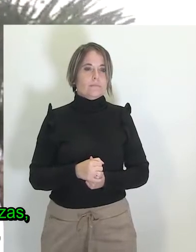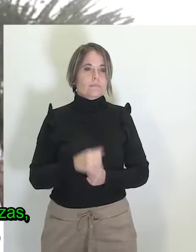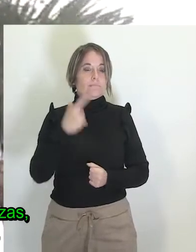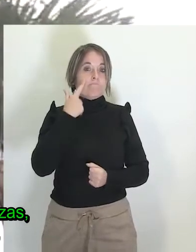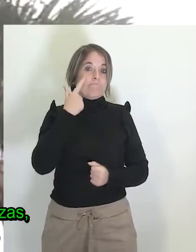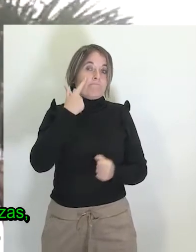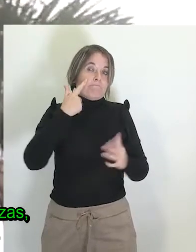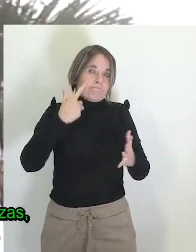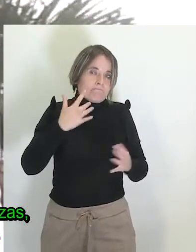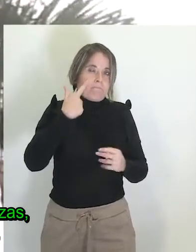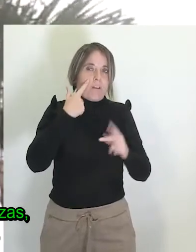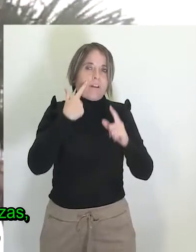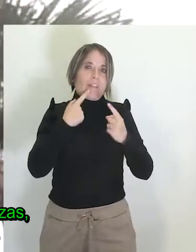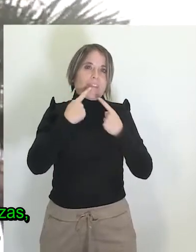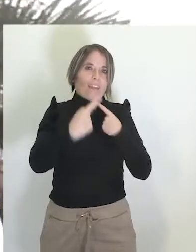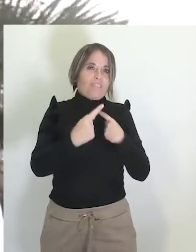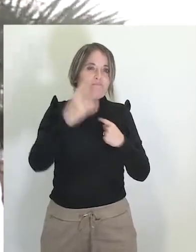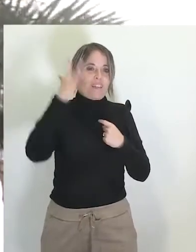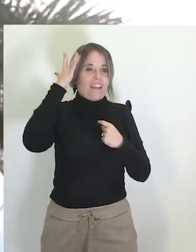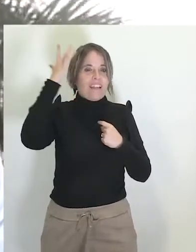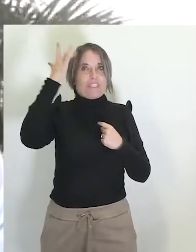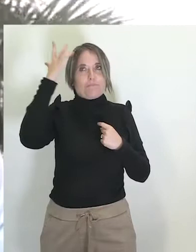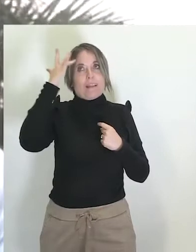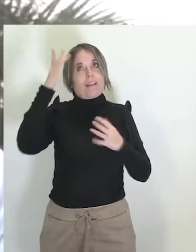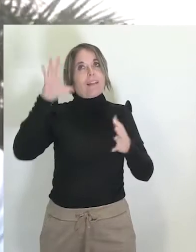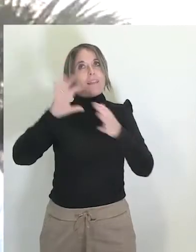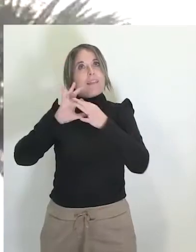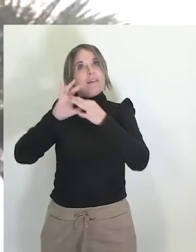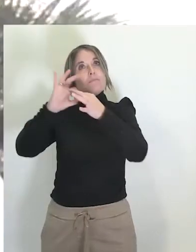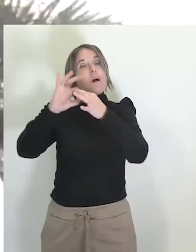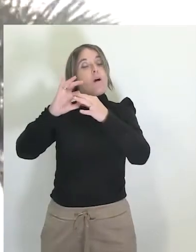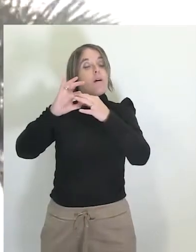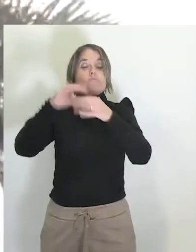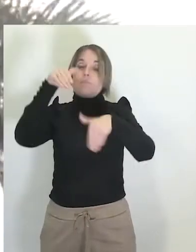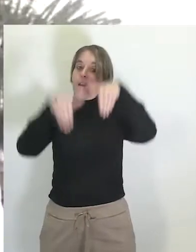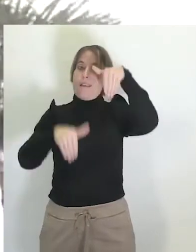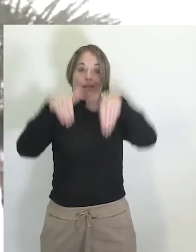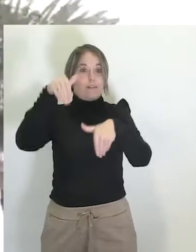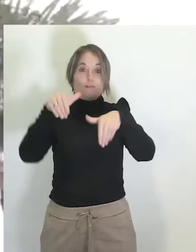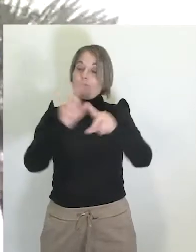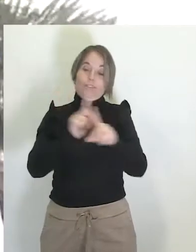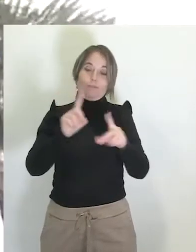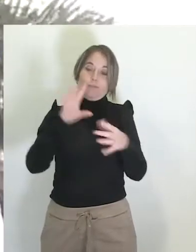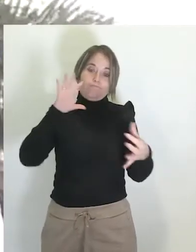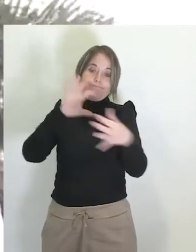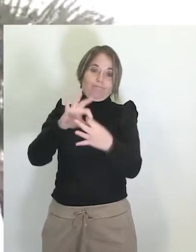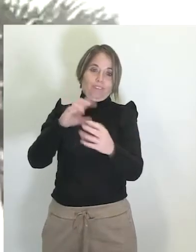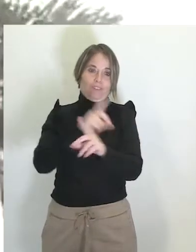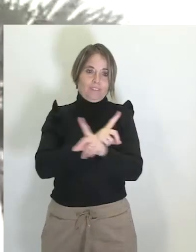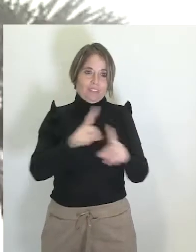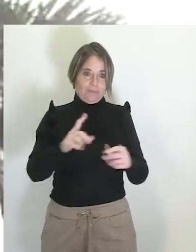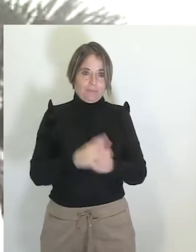que las esperanzas, bueno, decía inicialmente, no están centradas en este proceso electoral, definitivamente.